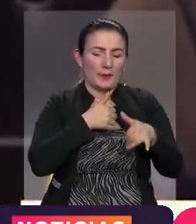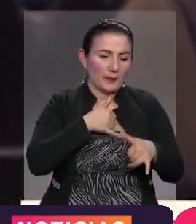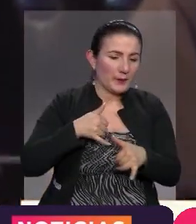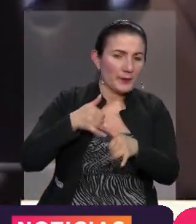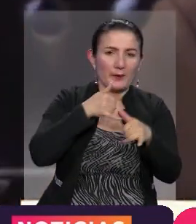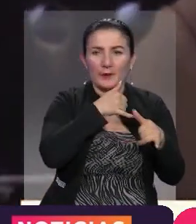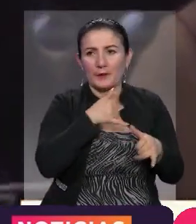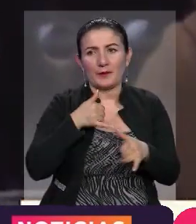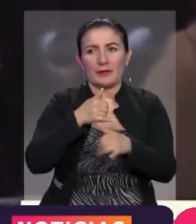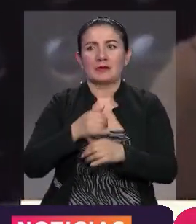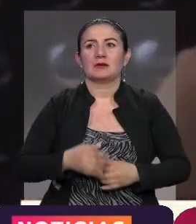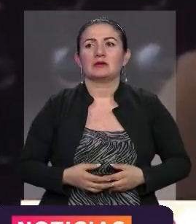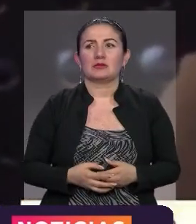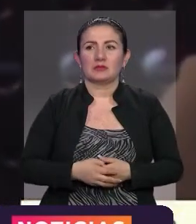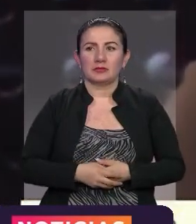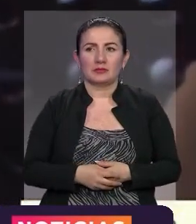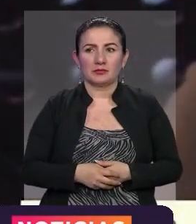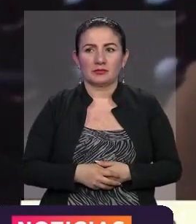capital